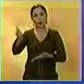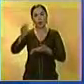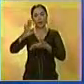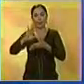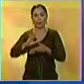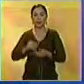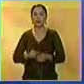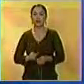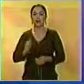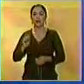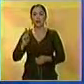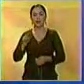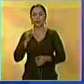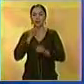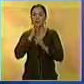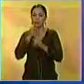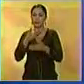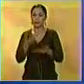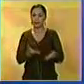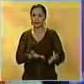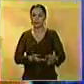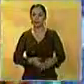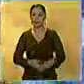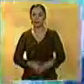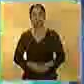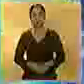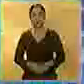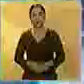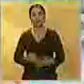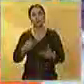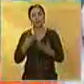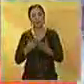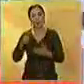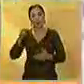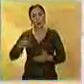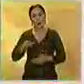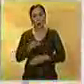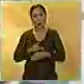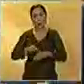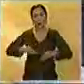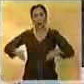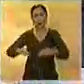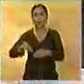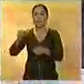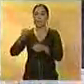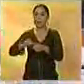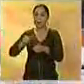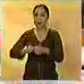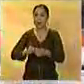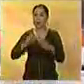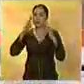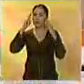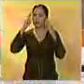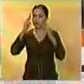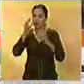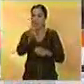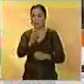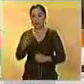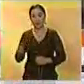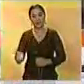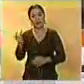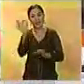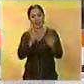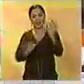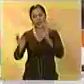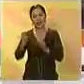Copa América. Angélica Villegas nos amplía. Adelante, Angélica. Sí, gracias. En el día de hoy el gobierno del municipio Maracaibo hizo un reconocimiento a personalidades